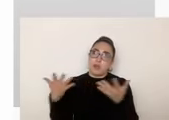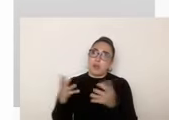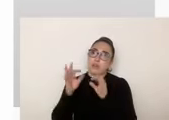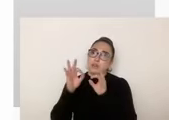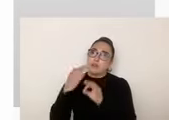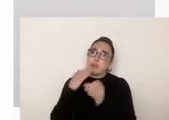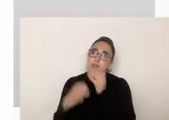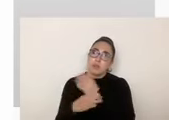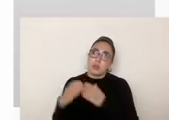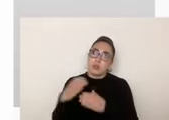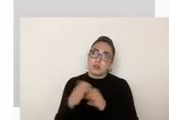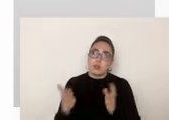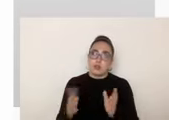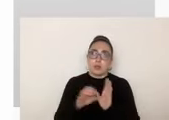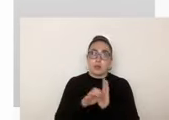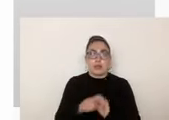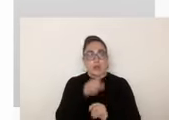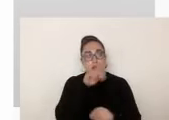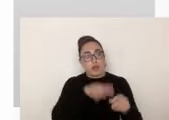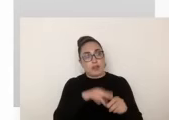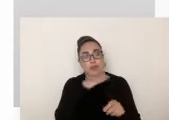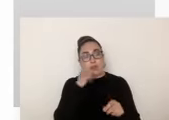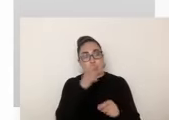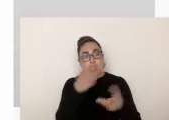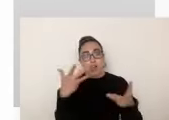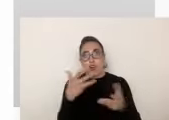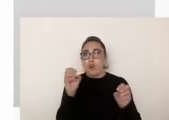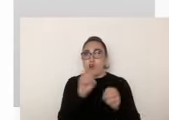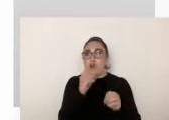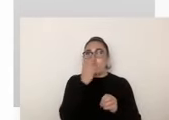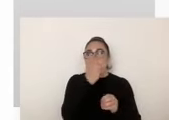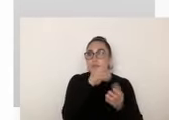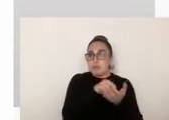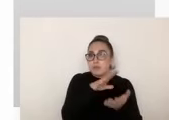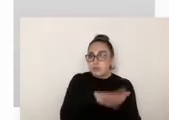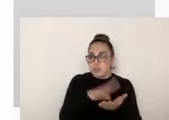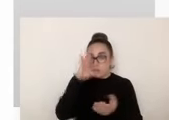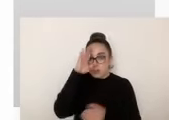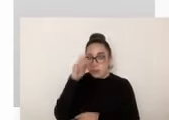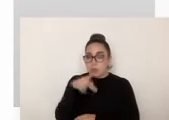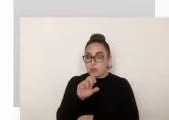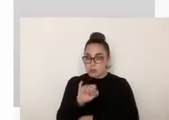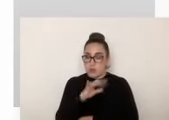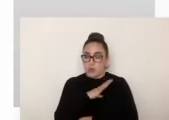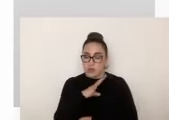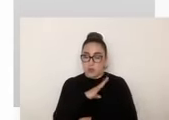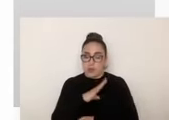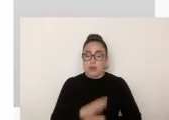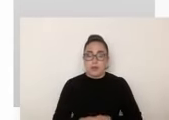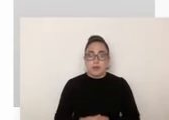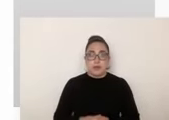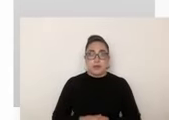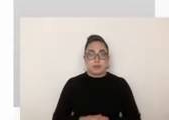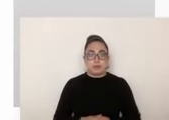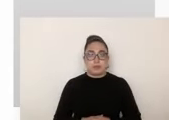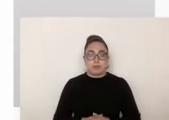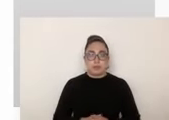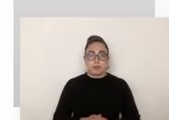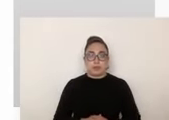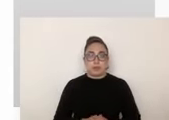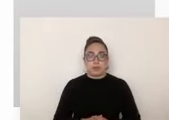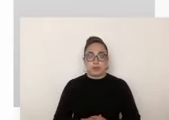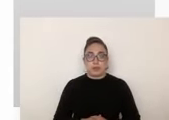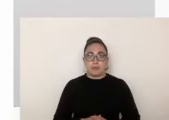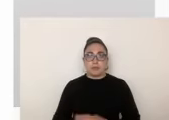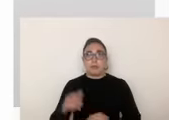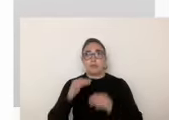Alemania, no la ha incorporado dentro de su bagaje, pero existe, por supuesto. El rechazo del retribucionismo nos lleva